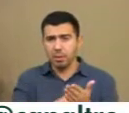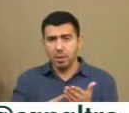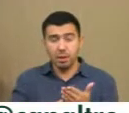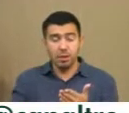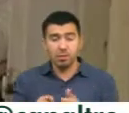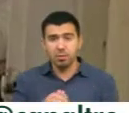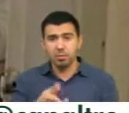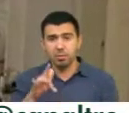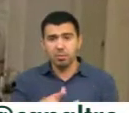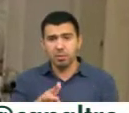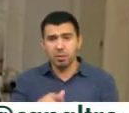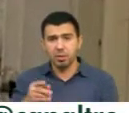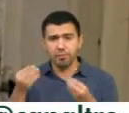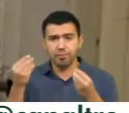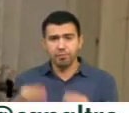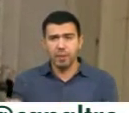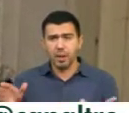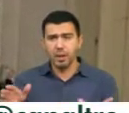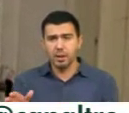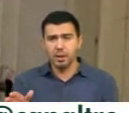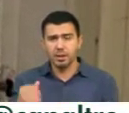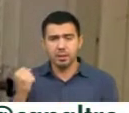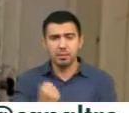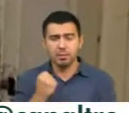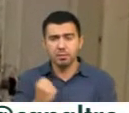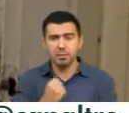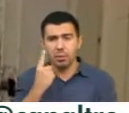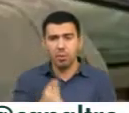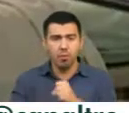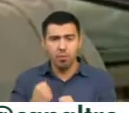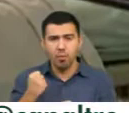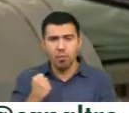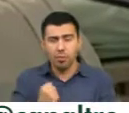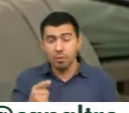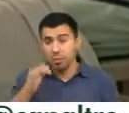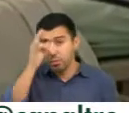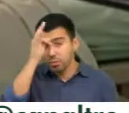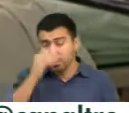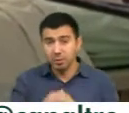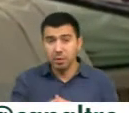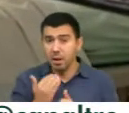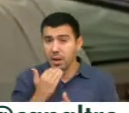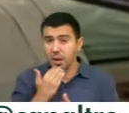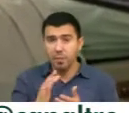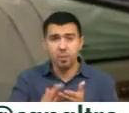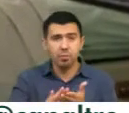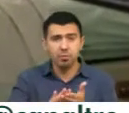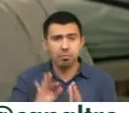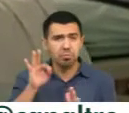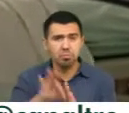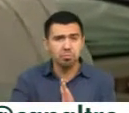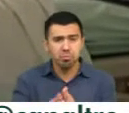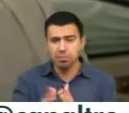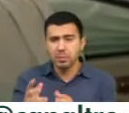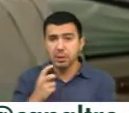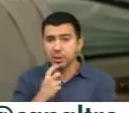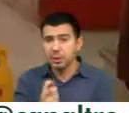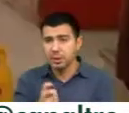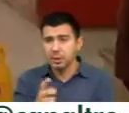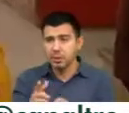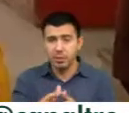perdida es casi el funcionamiento de un año del hospital si no resolvemos esta difícil situación del hospital